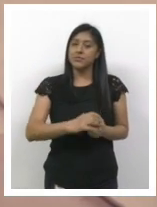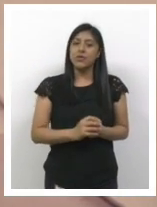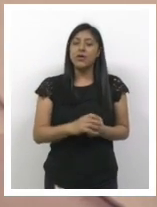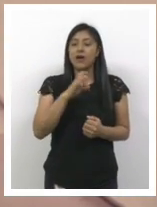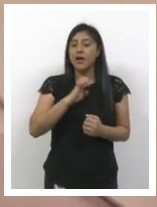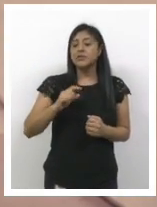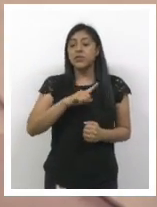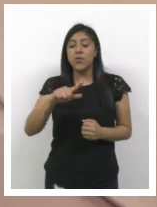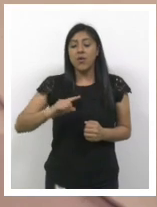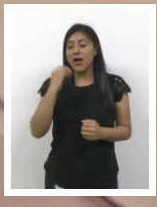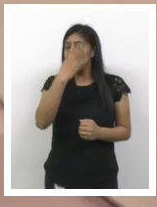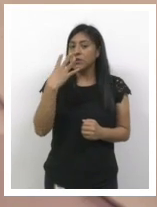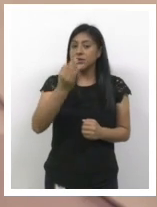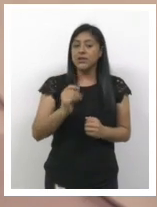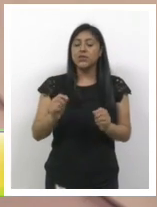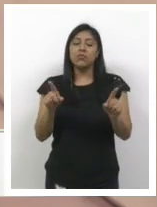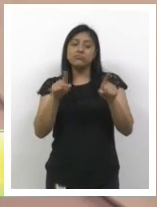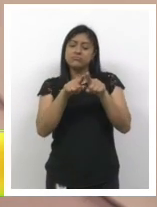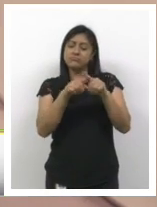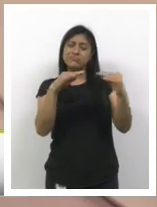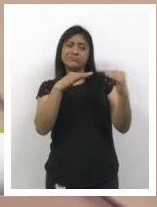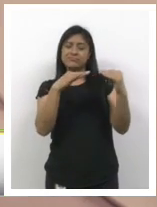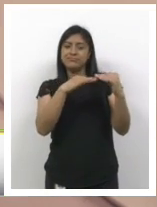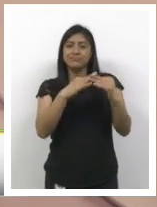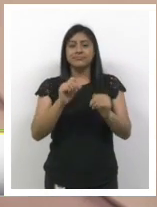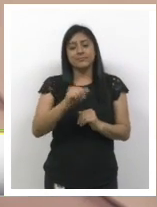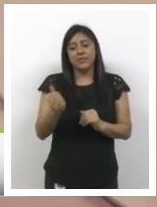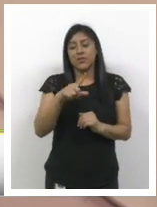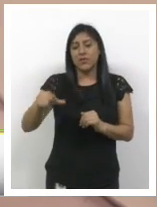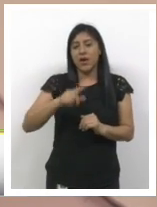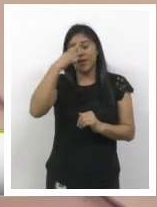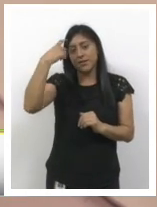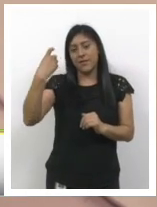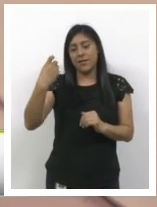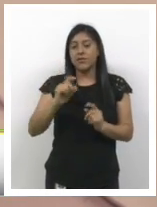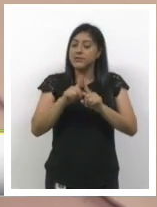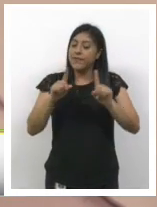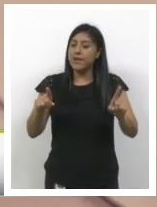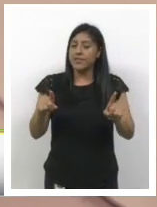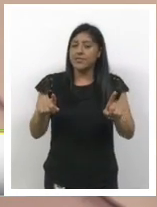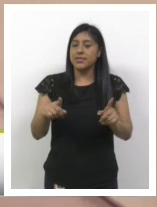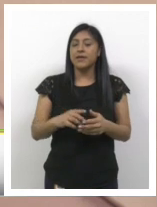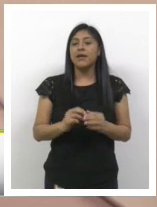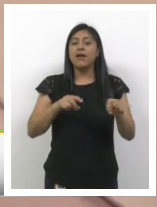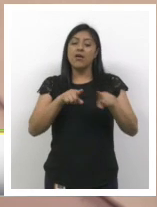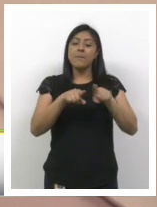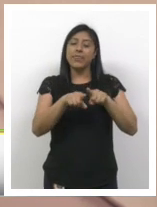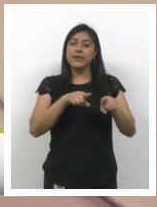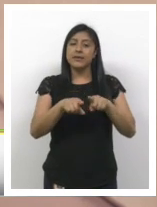el compañerismo, ¿verdad? Que es un ambiente agradable a comparación en otros trabajos donde yo he estado,